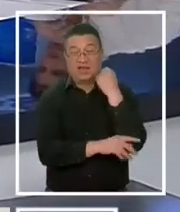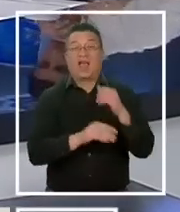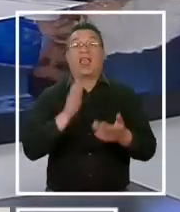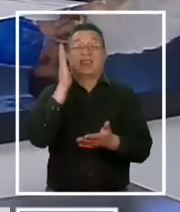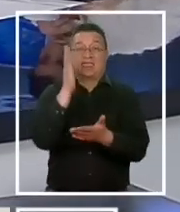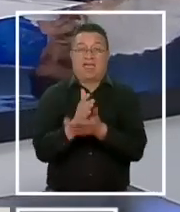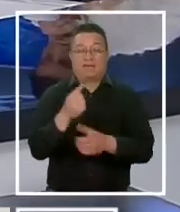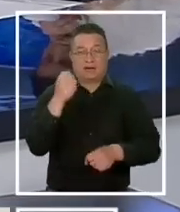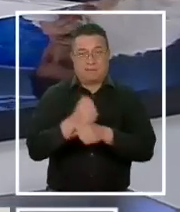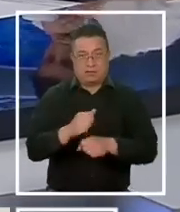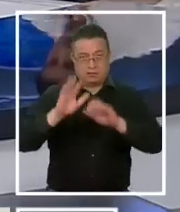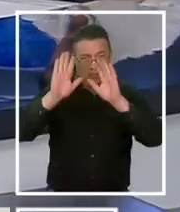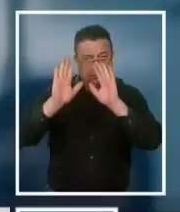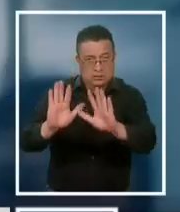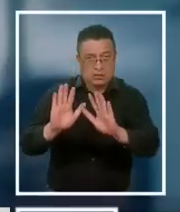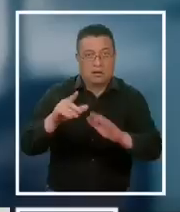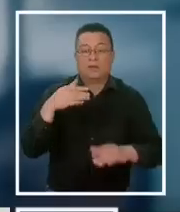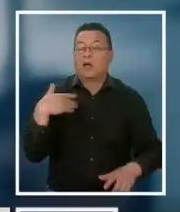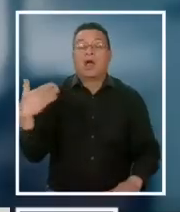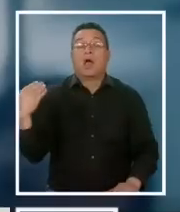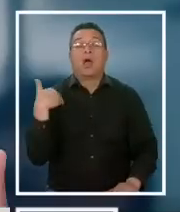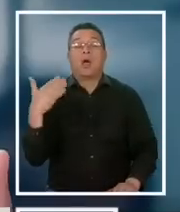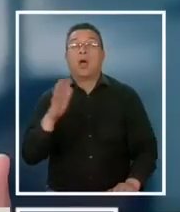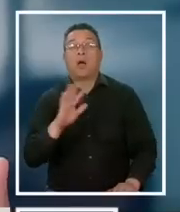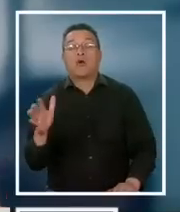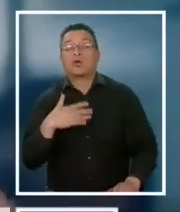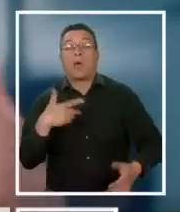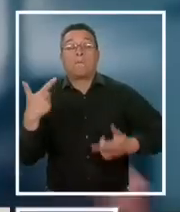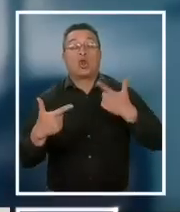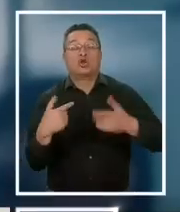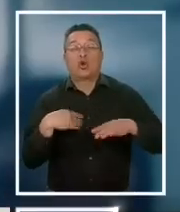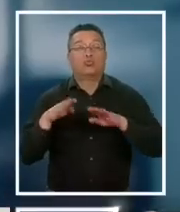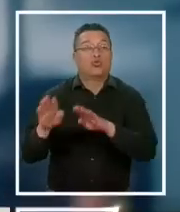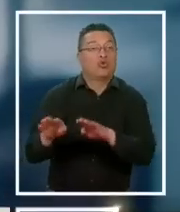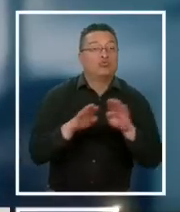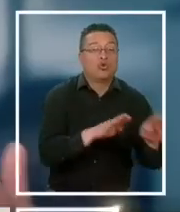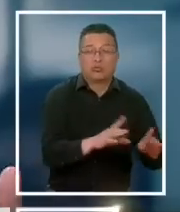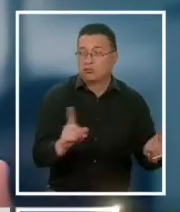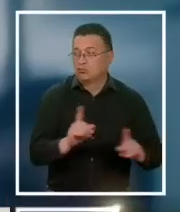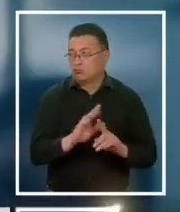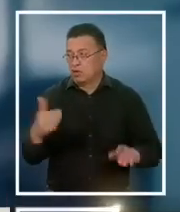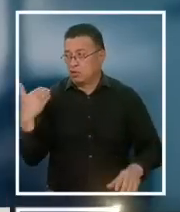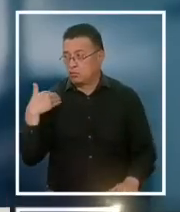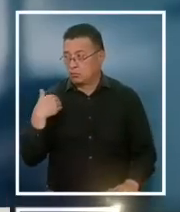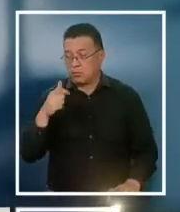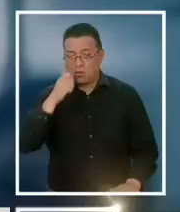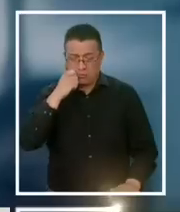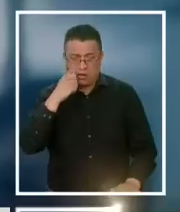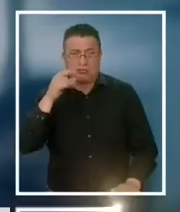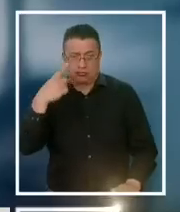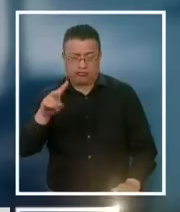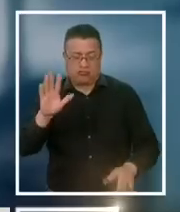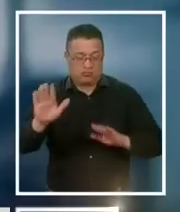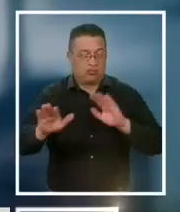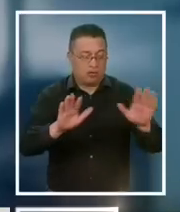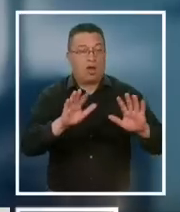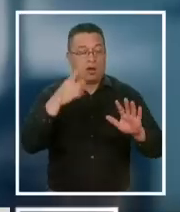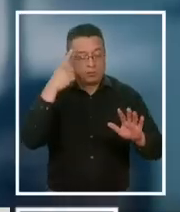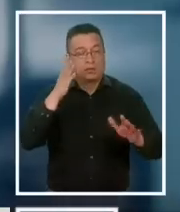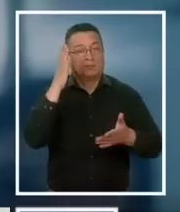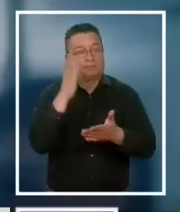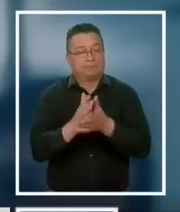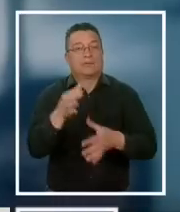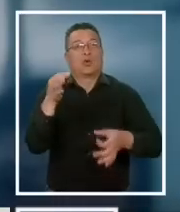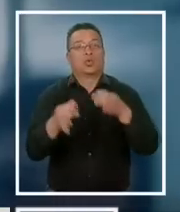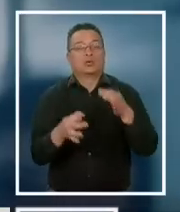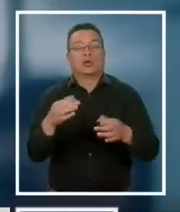pega y tiene que ser su pega independiente de El el colorcito o alma política que tengan que evidentemente tiene que tener los seres humanos sino que tienen que aplicar la justicia tal